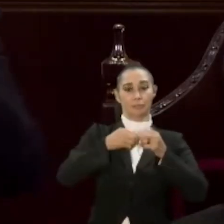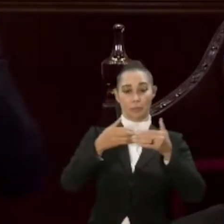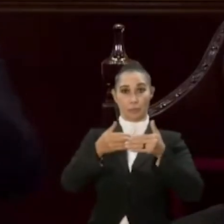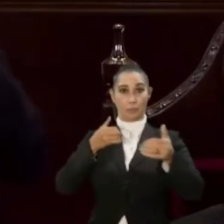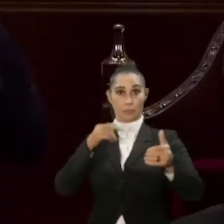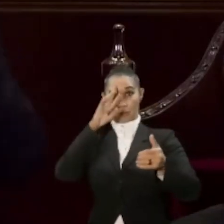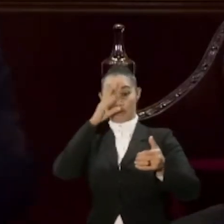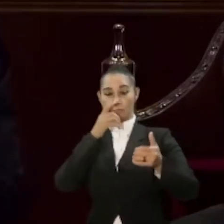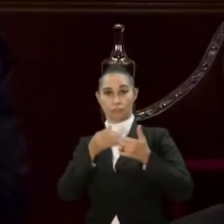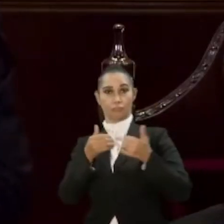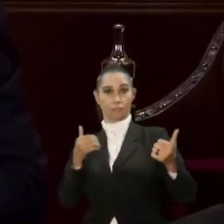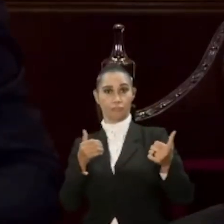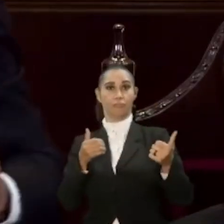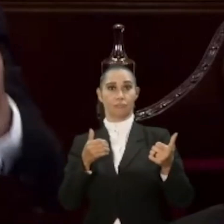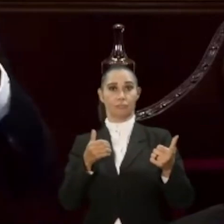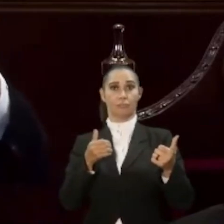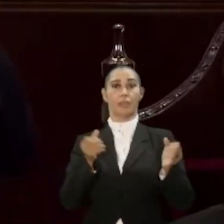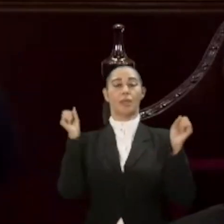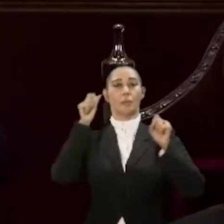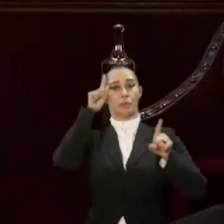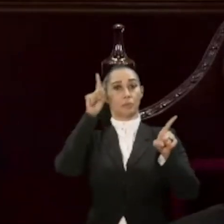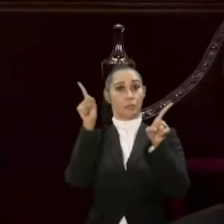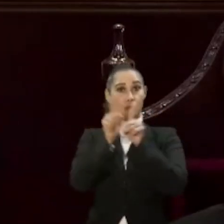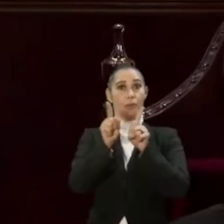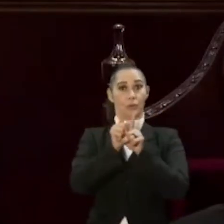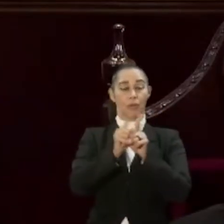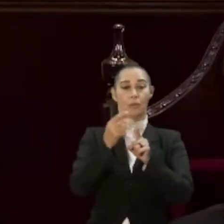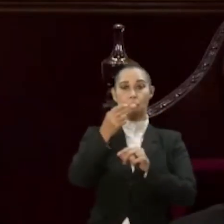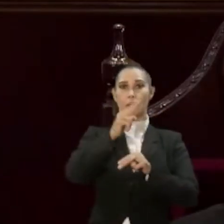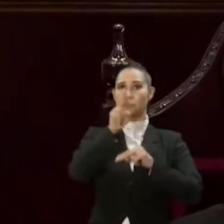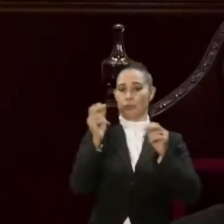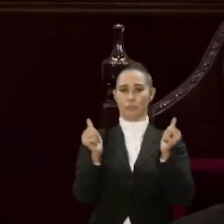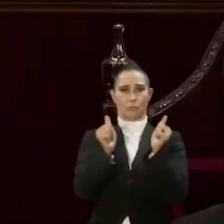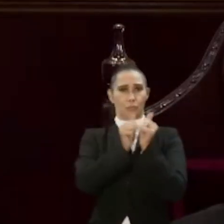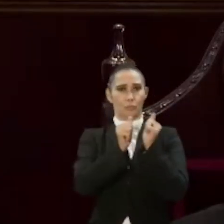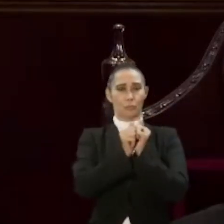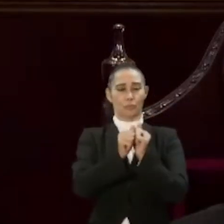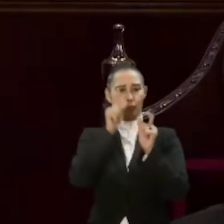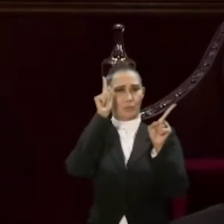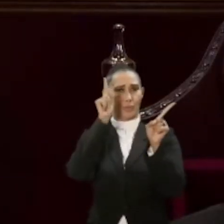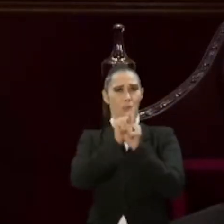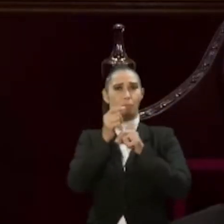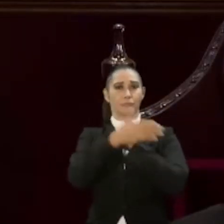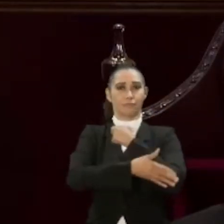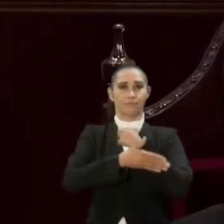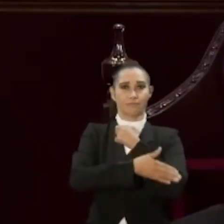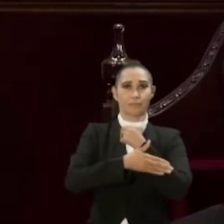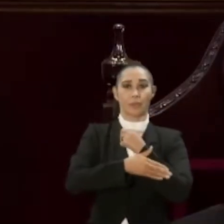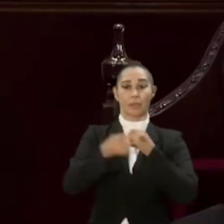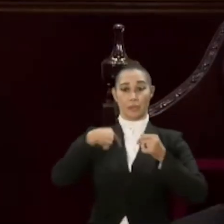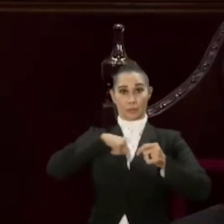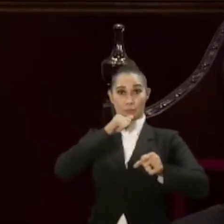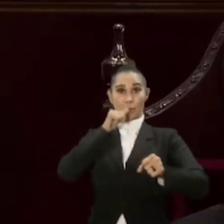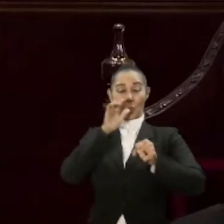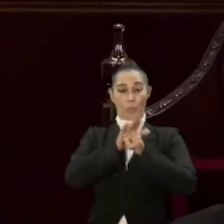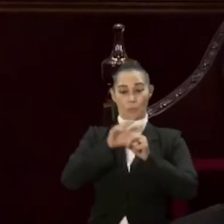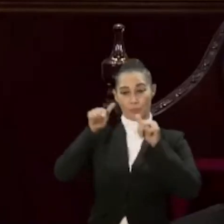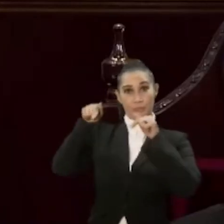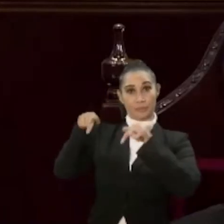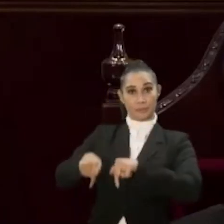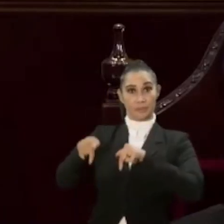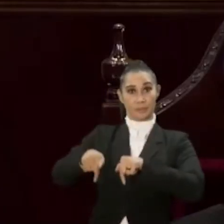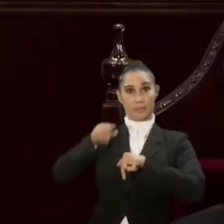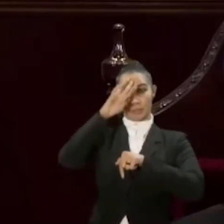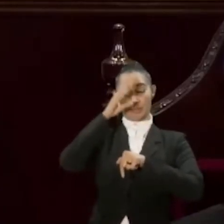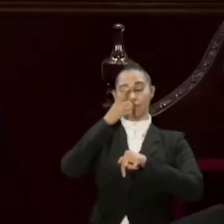lucha partidista y que lleguemos a un gran acuerdo nacional, a un pacto de país que nos comprometa desde nuestras posiciones